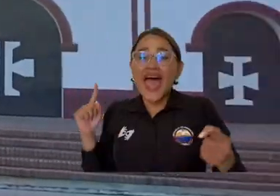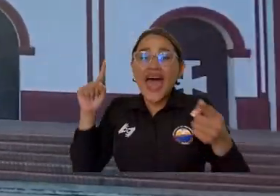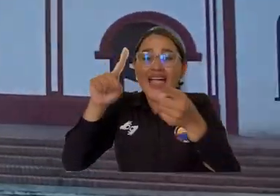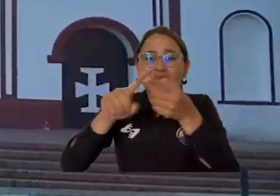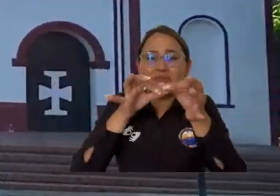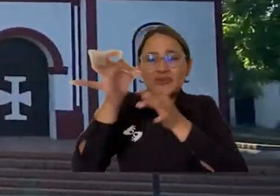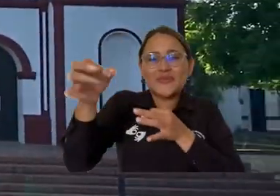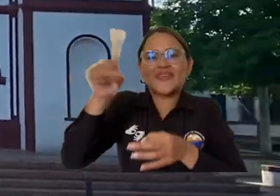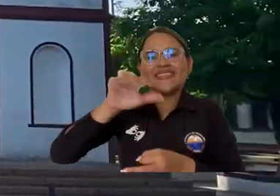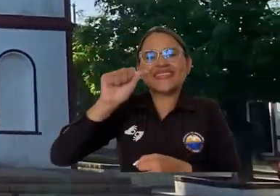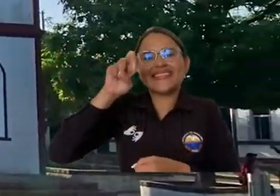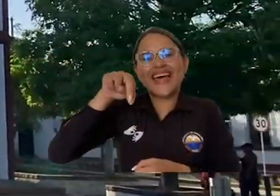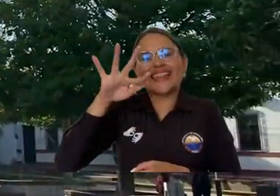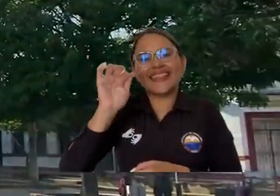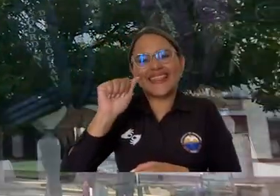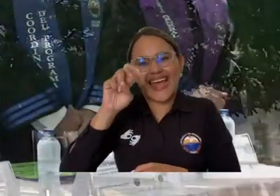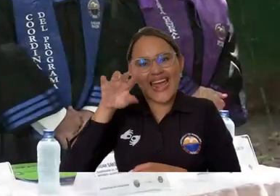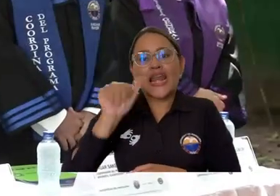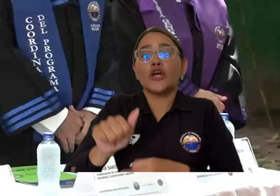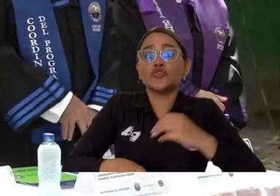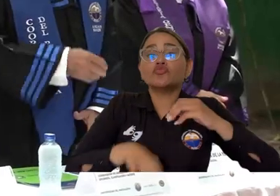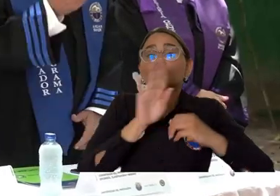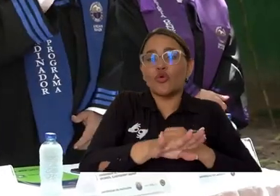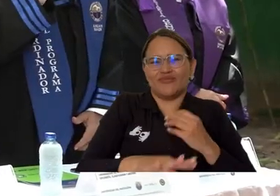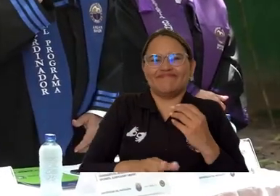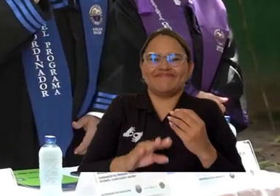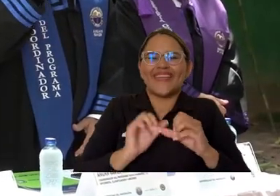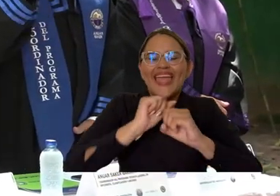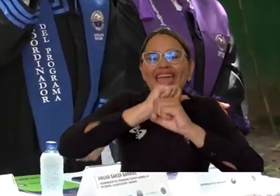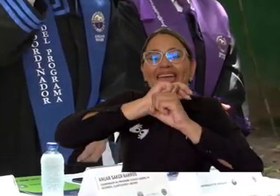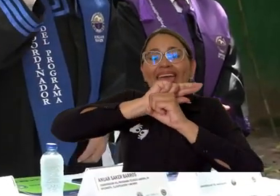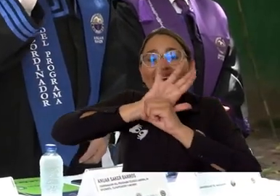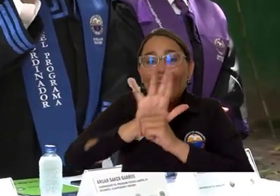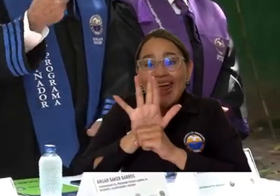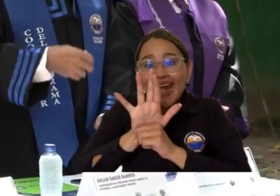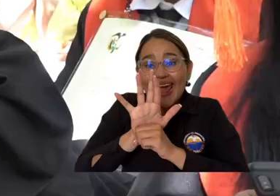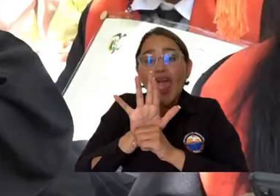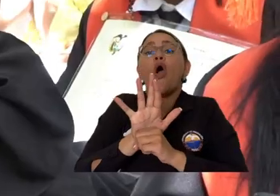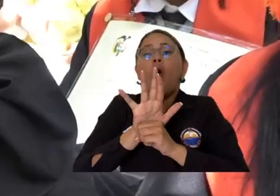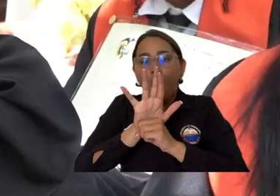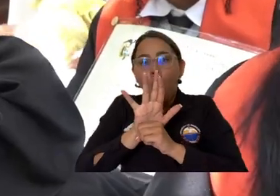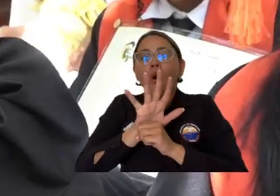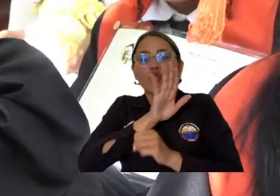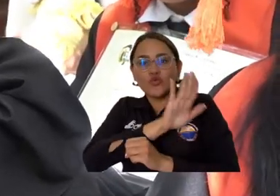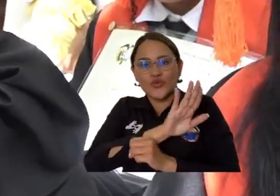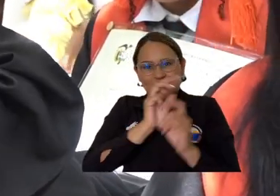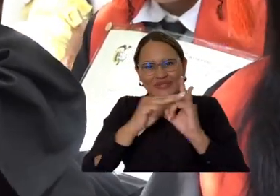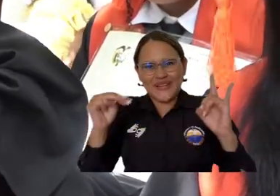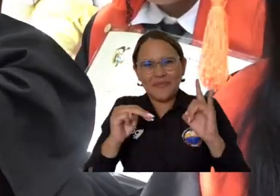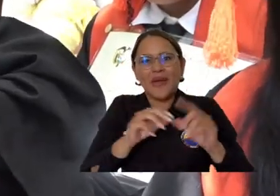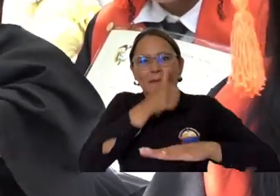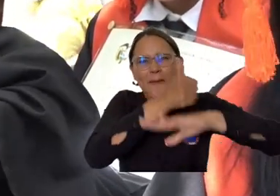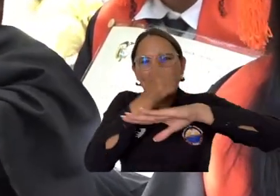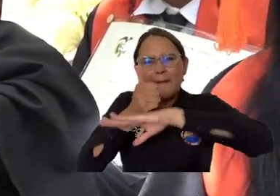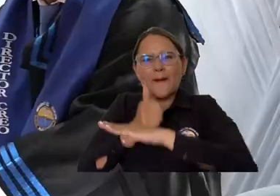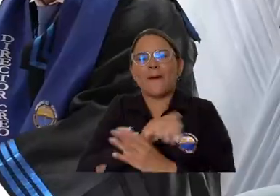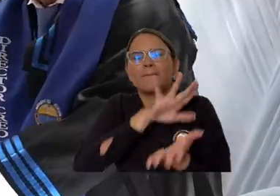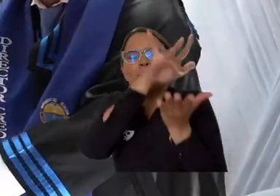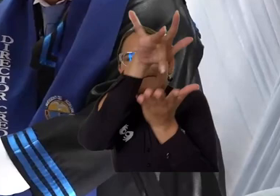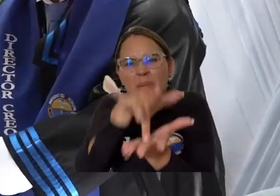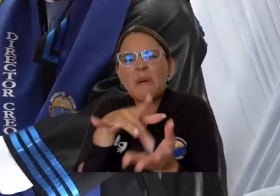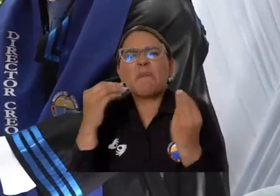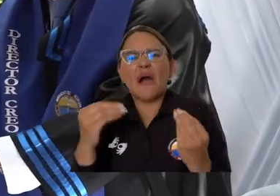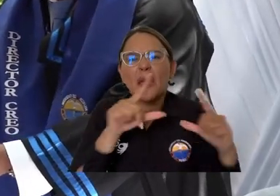Hasta el municipio de Santa Ana se trasladaron las directivas del Centro para la Regionalización de la Educación y las Oportunidades de la Universidad del